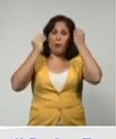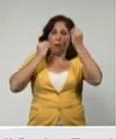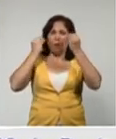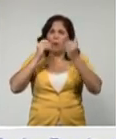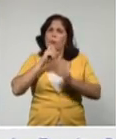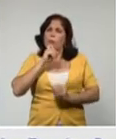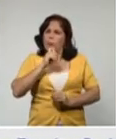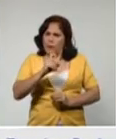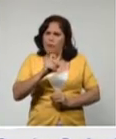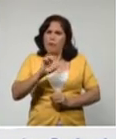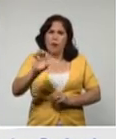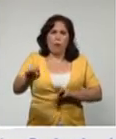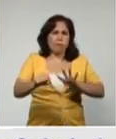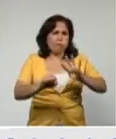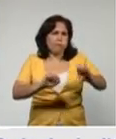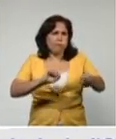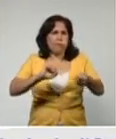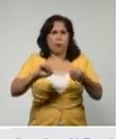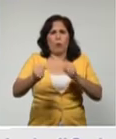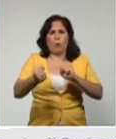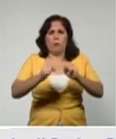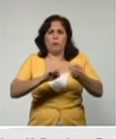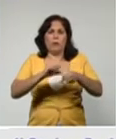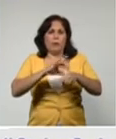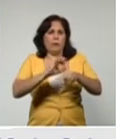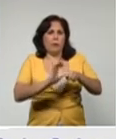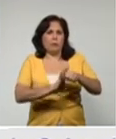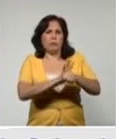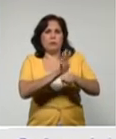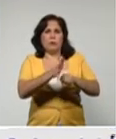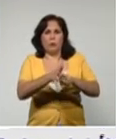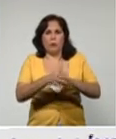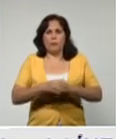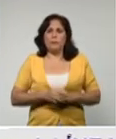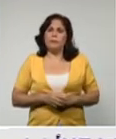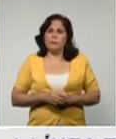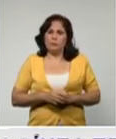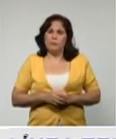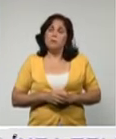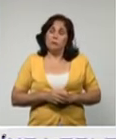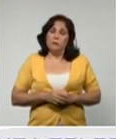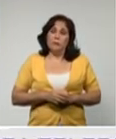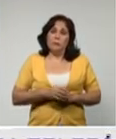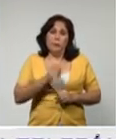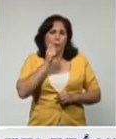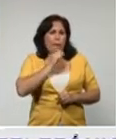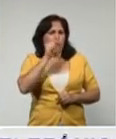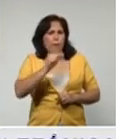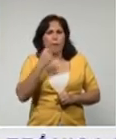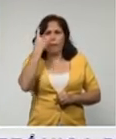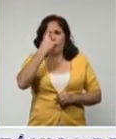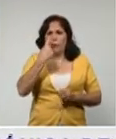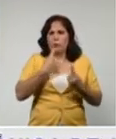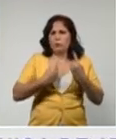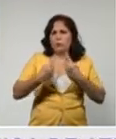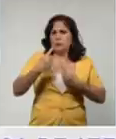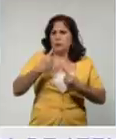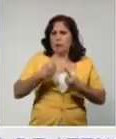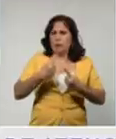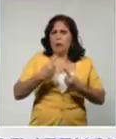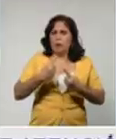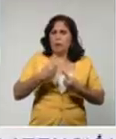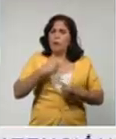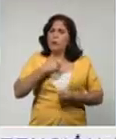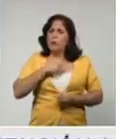que se ha hecho el control de esta enfermedad. No sé, Héctor, si hay alguna pregunta. Yo, por